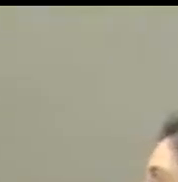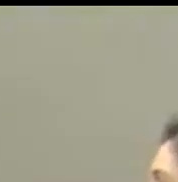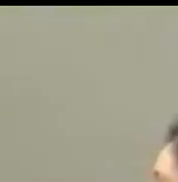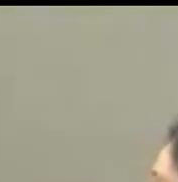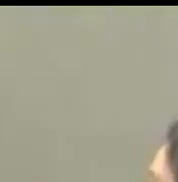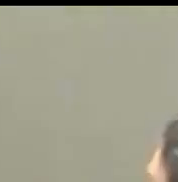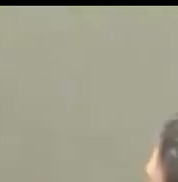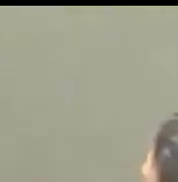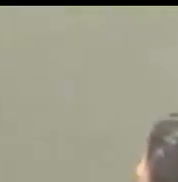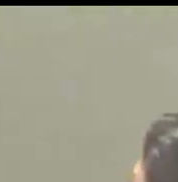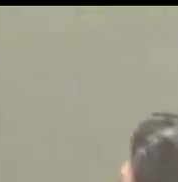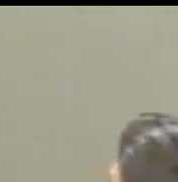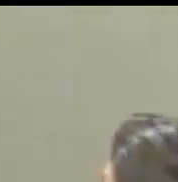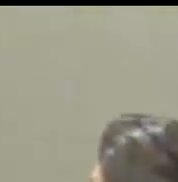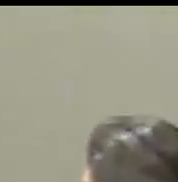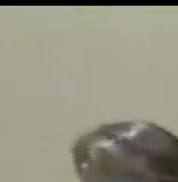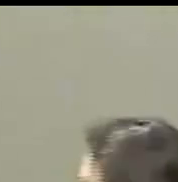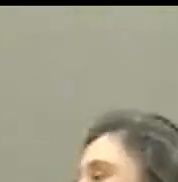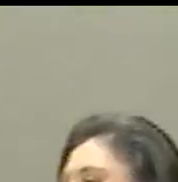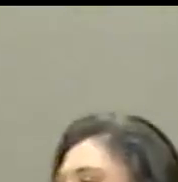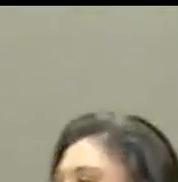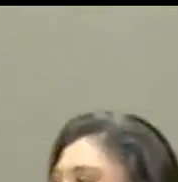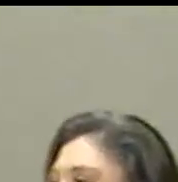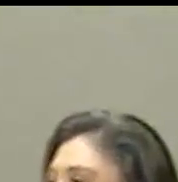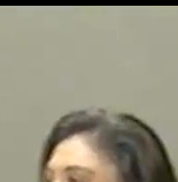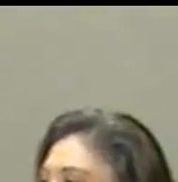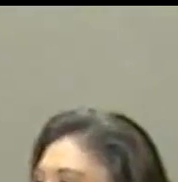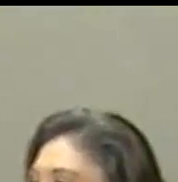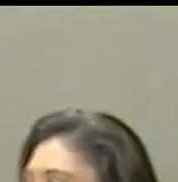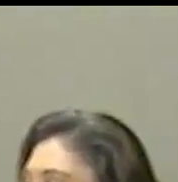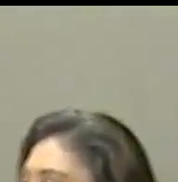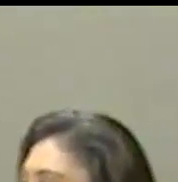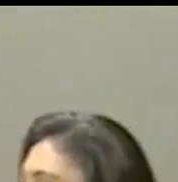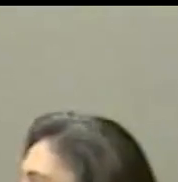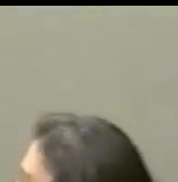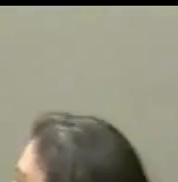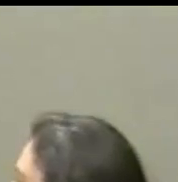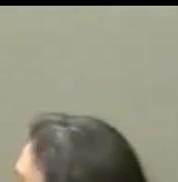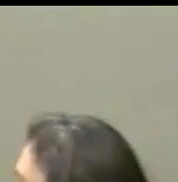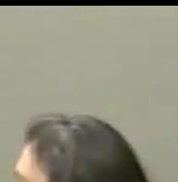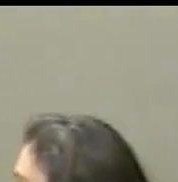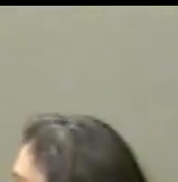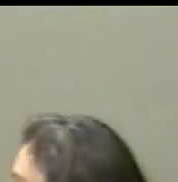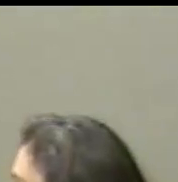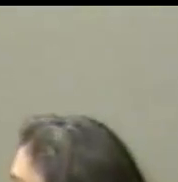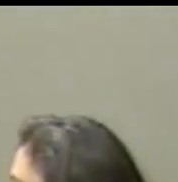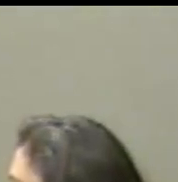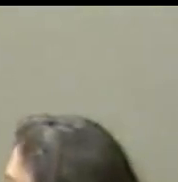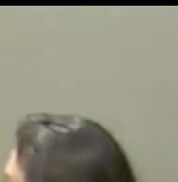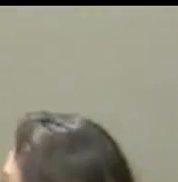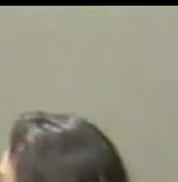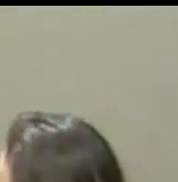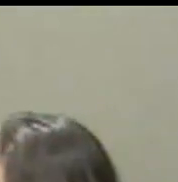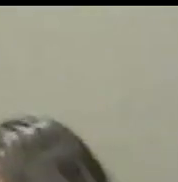tratando de mejorar nuestras habilidades gerenciales y hoy me da un enorme gusto es una